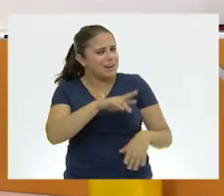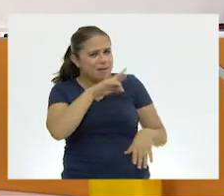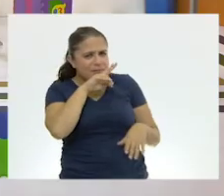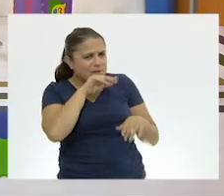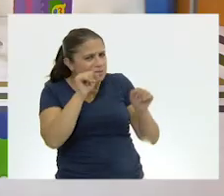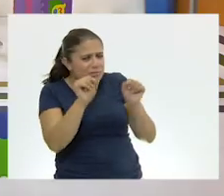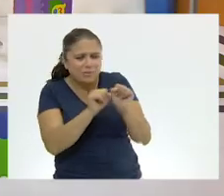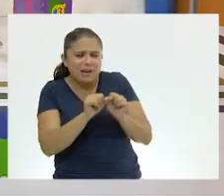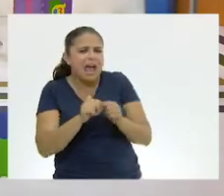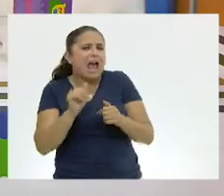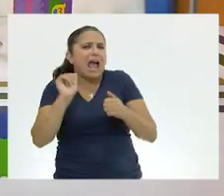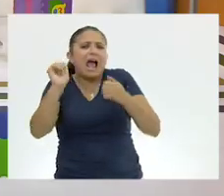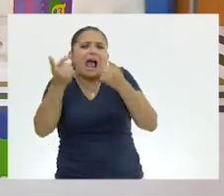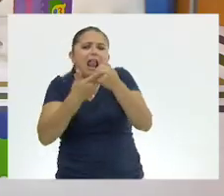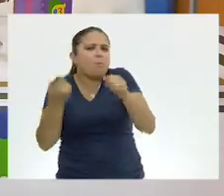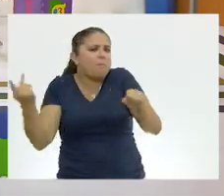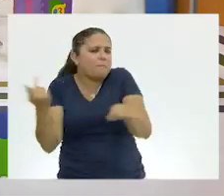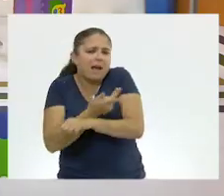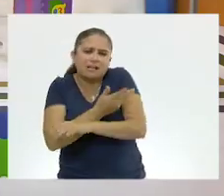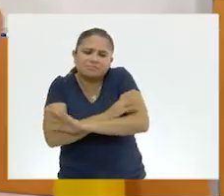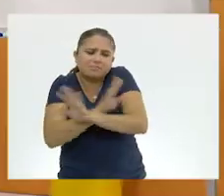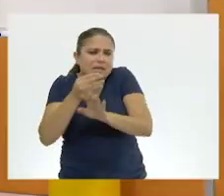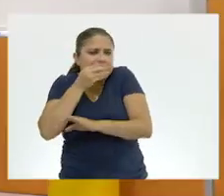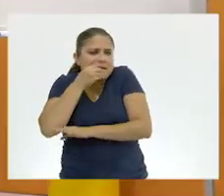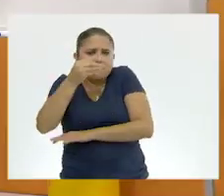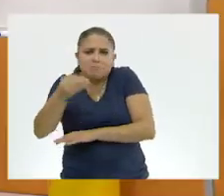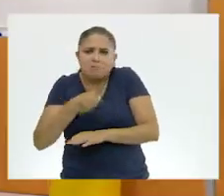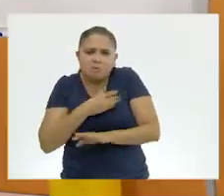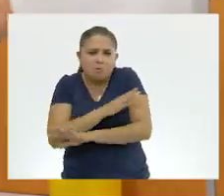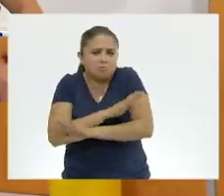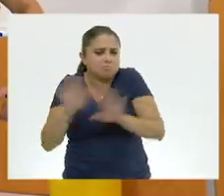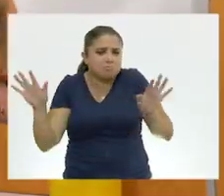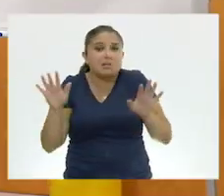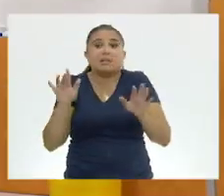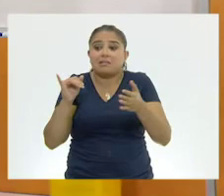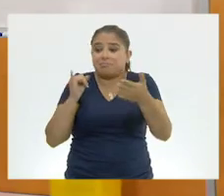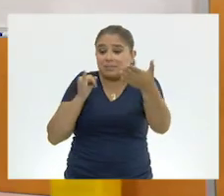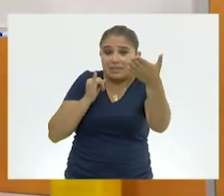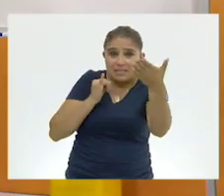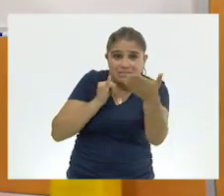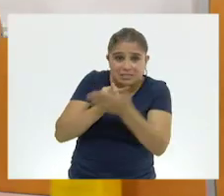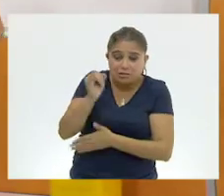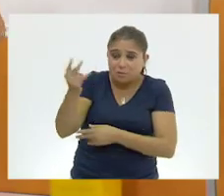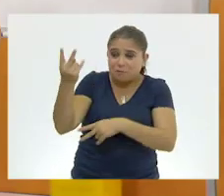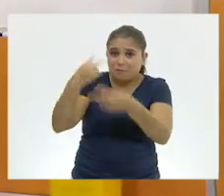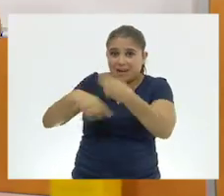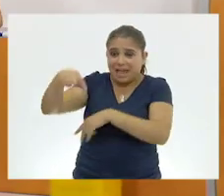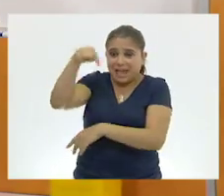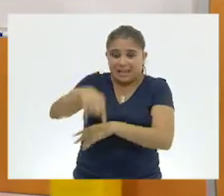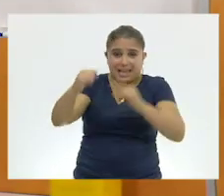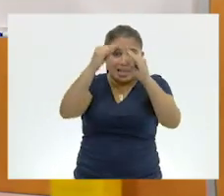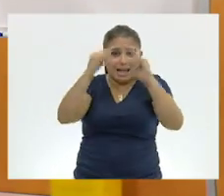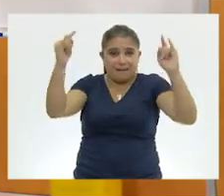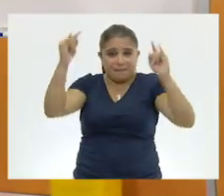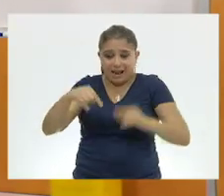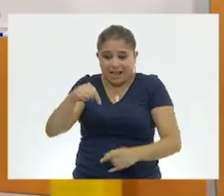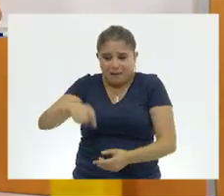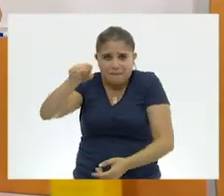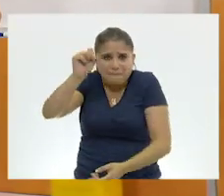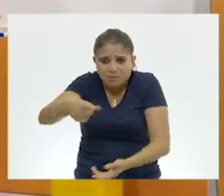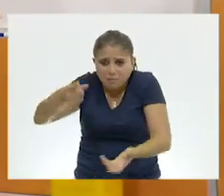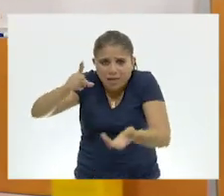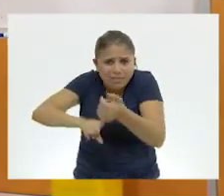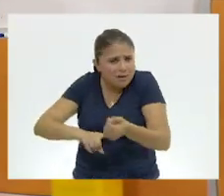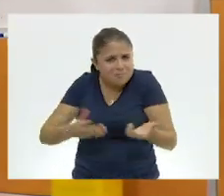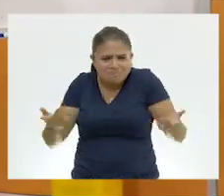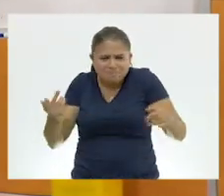Las cosas pasan porque tienen que pasar. Y si la decisión ha sido venir a acampar aquí, pues aquí la vamos a pasar muy